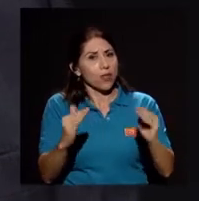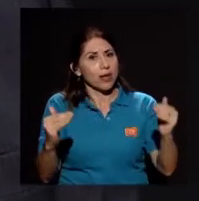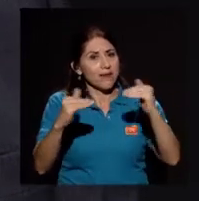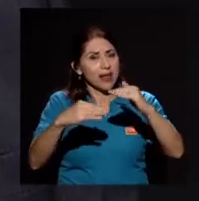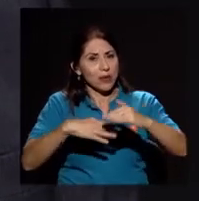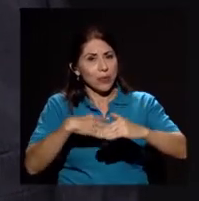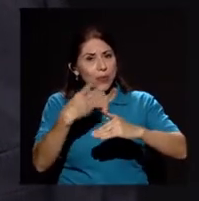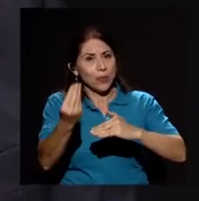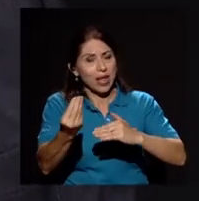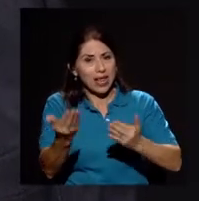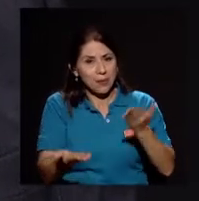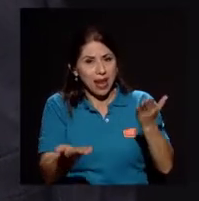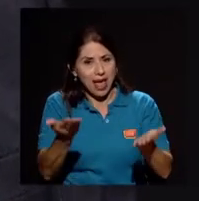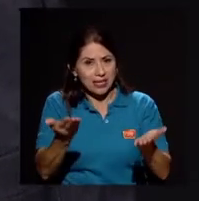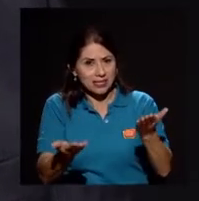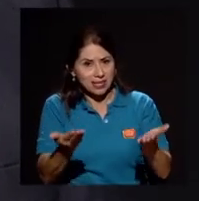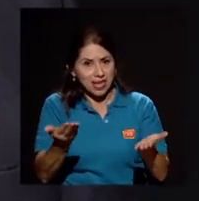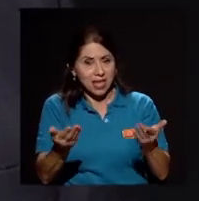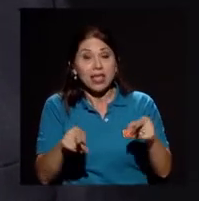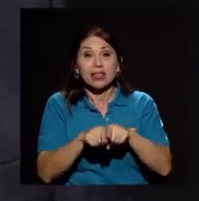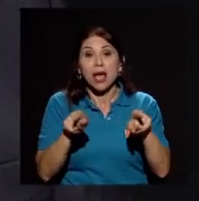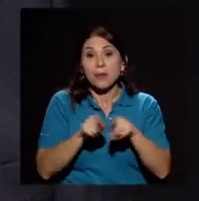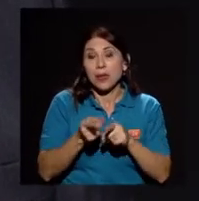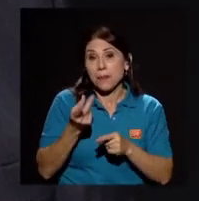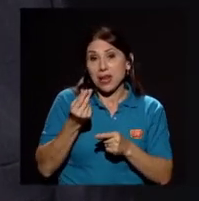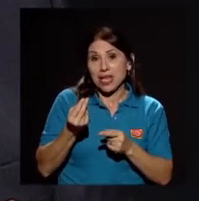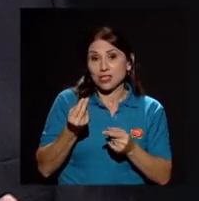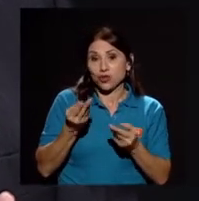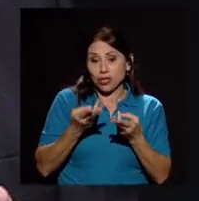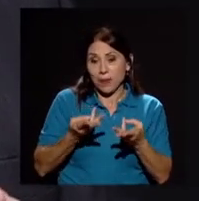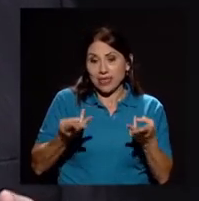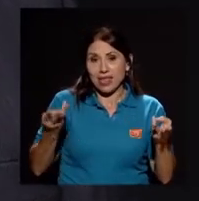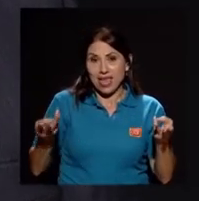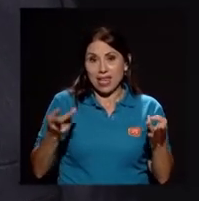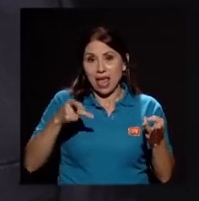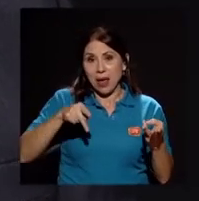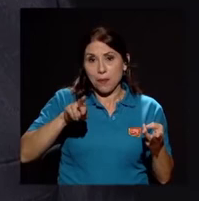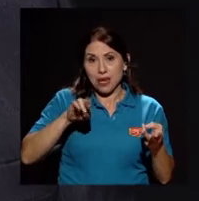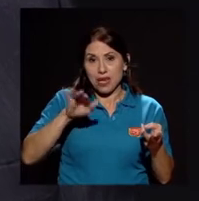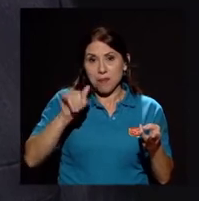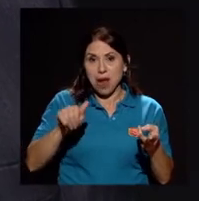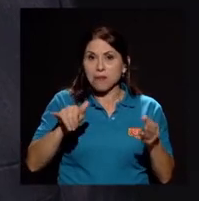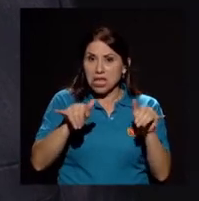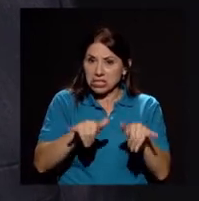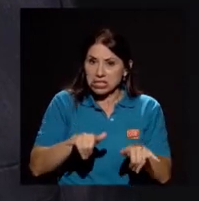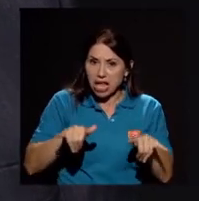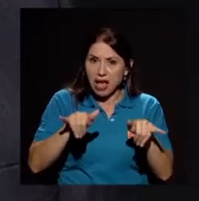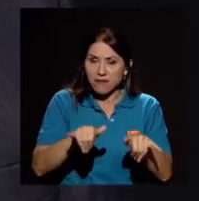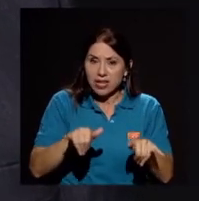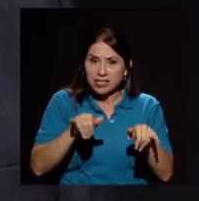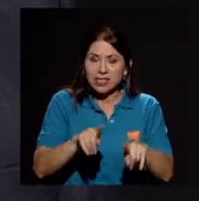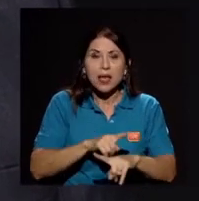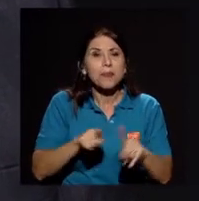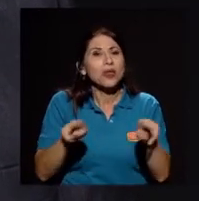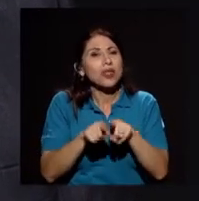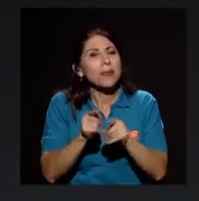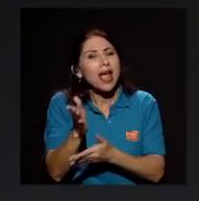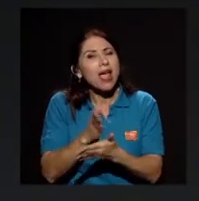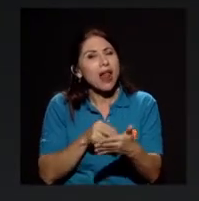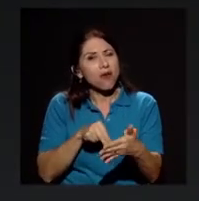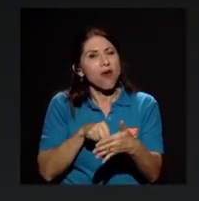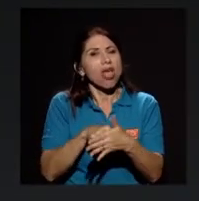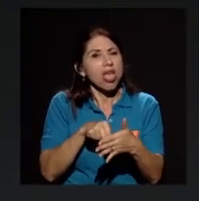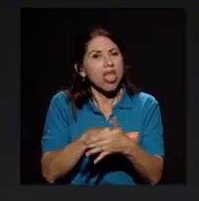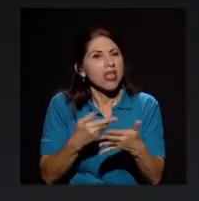balance externo lo mismo que precios de materias primas relativamente estables pero hay también digamos una cierta mosca en la sopa ahora que